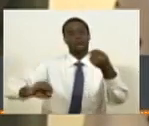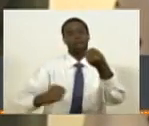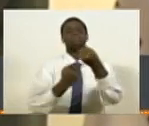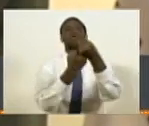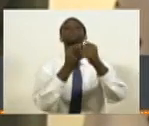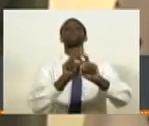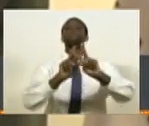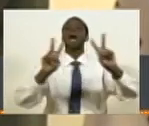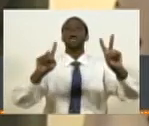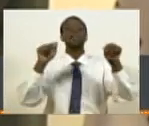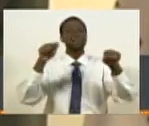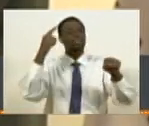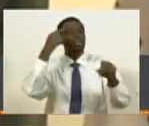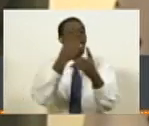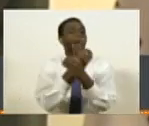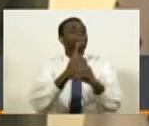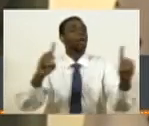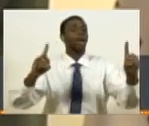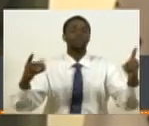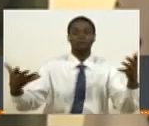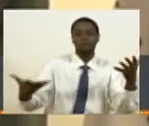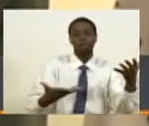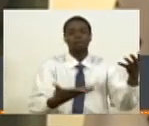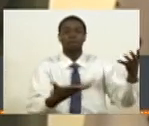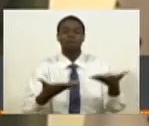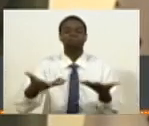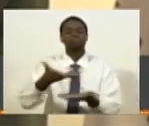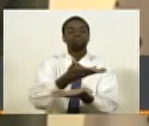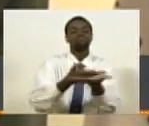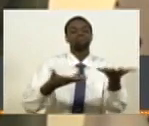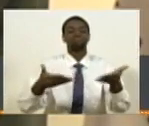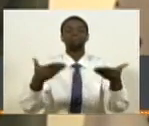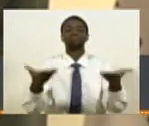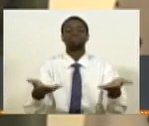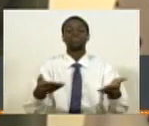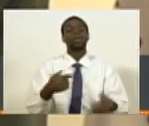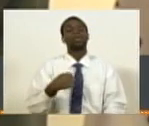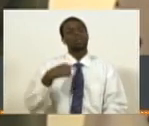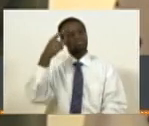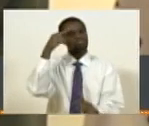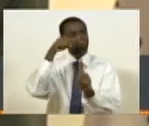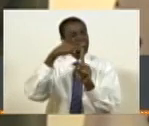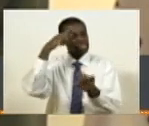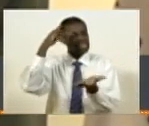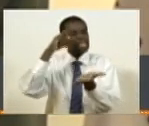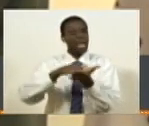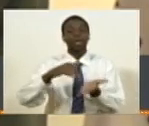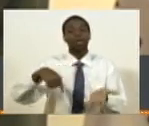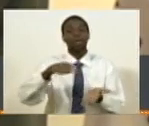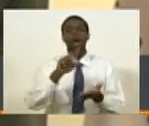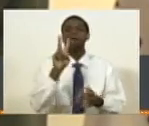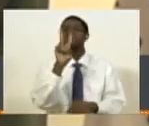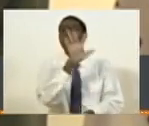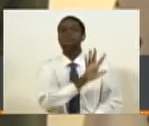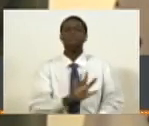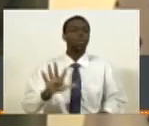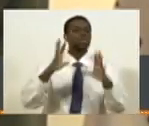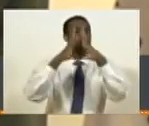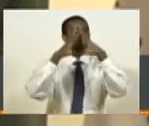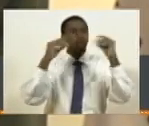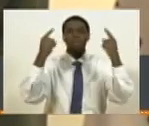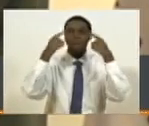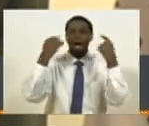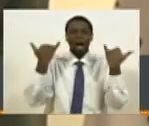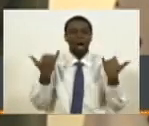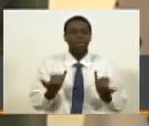juego democrático. Creemos que toda la nación desea superar cuanto antes este